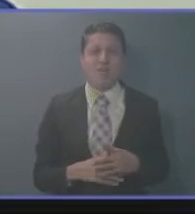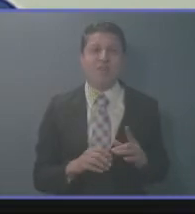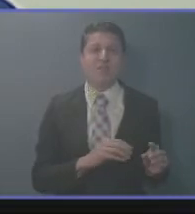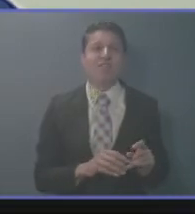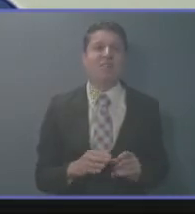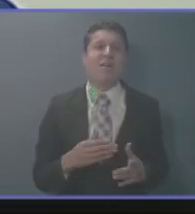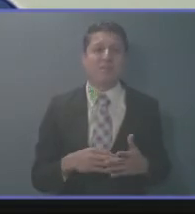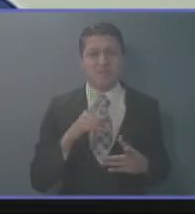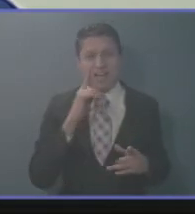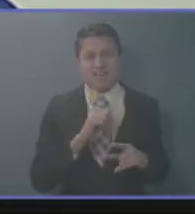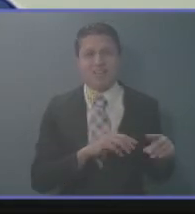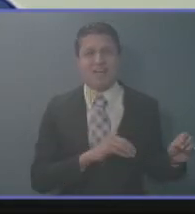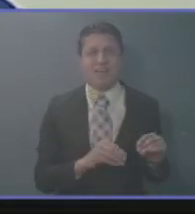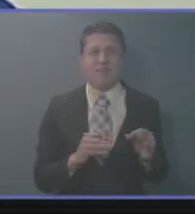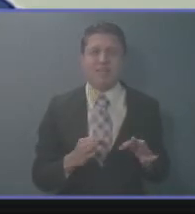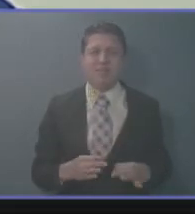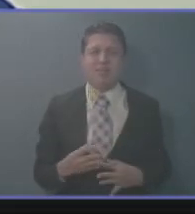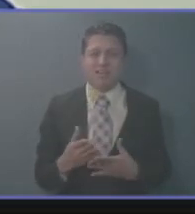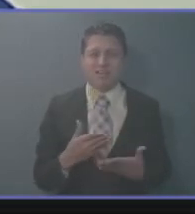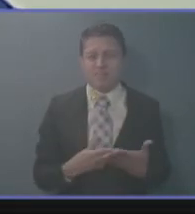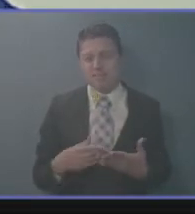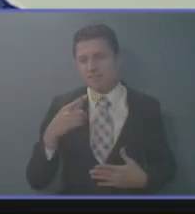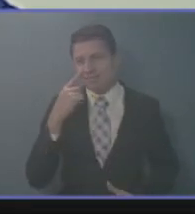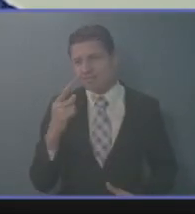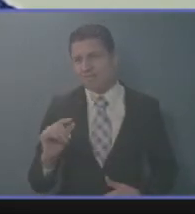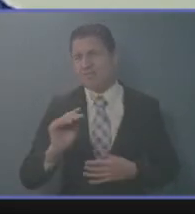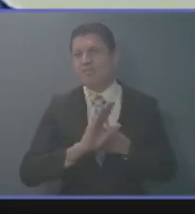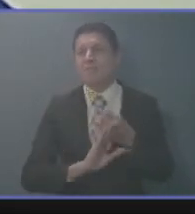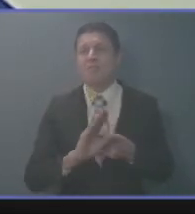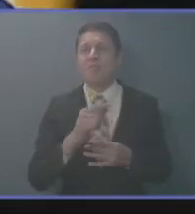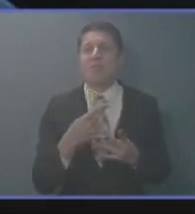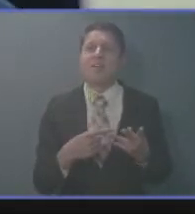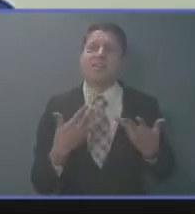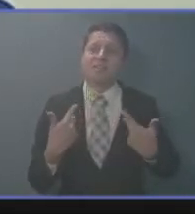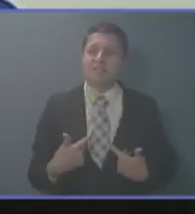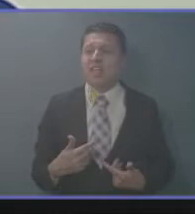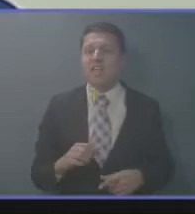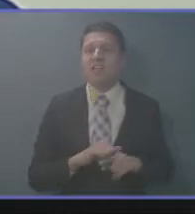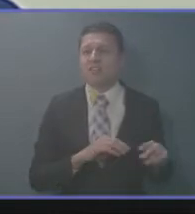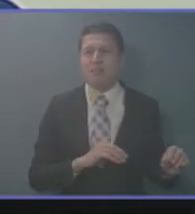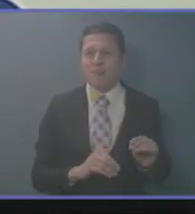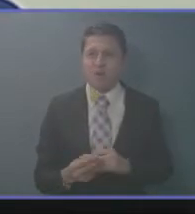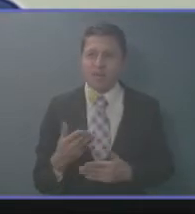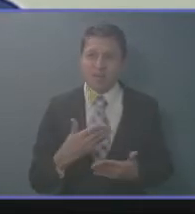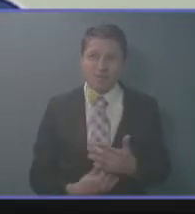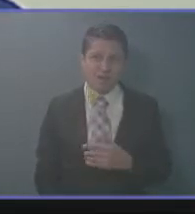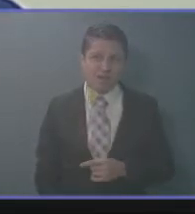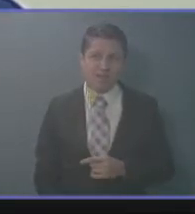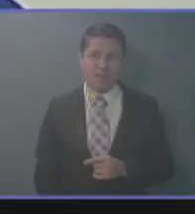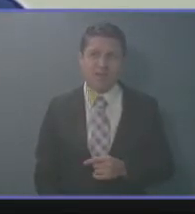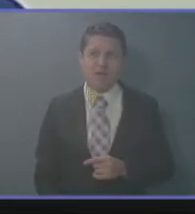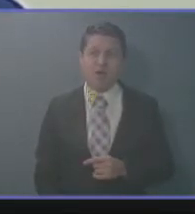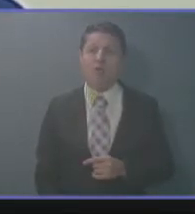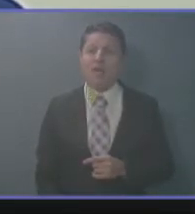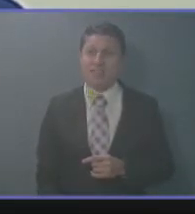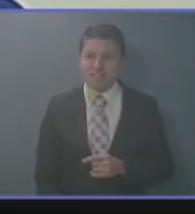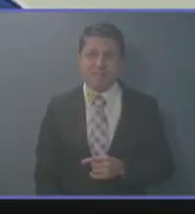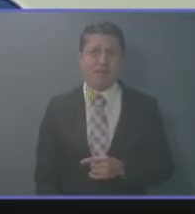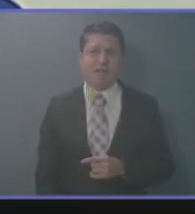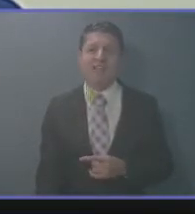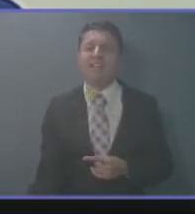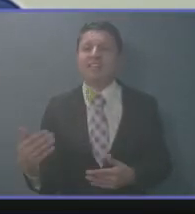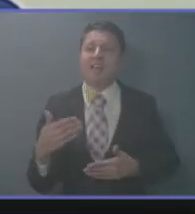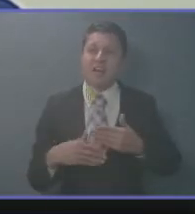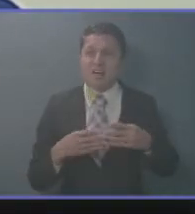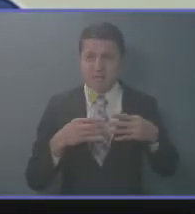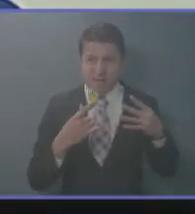justicia, de la seguridad jurídica y del bien común. Romano 2, que el decreto